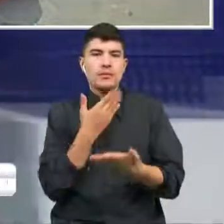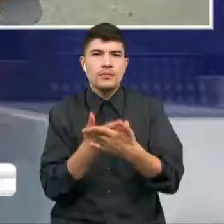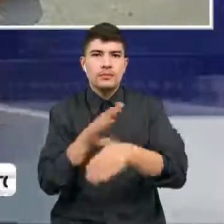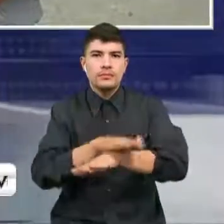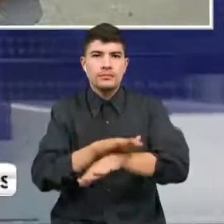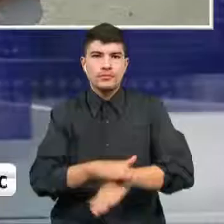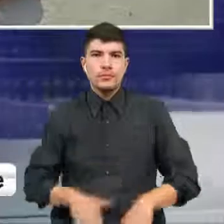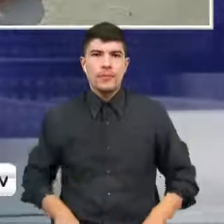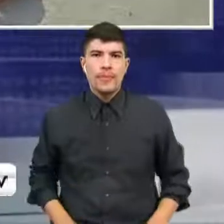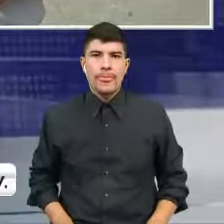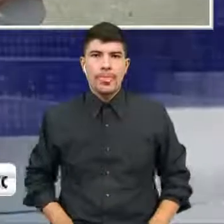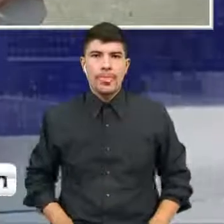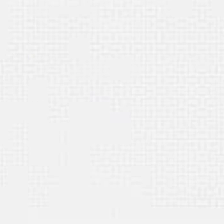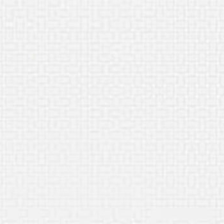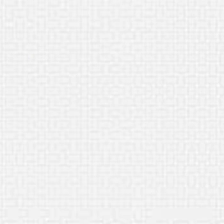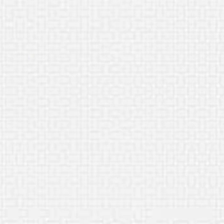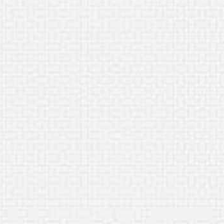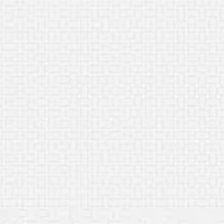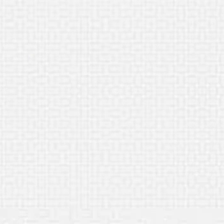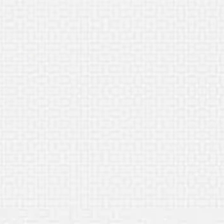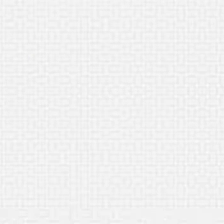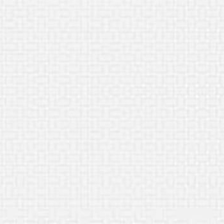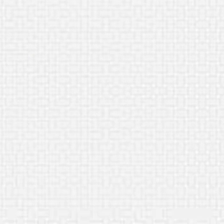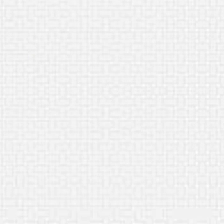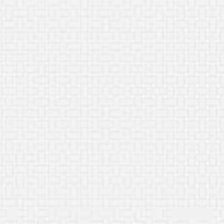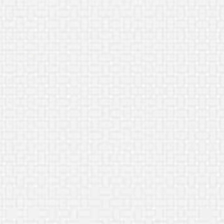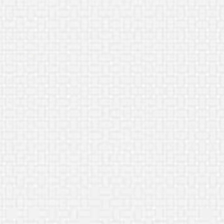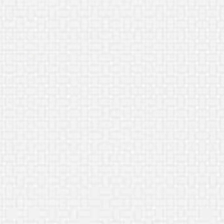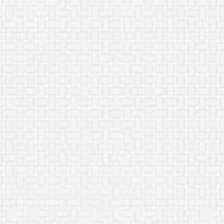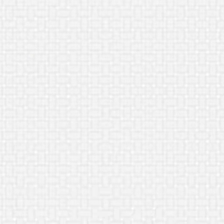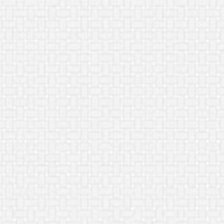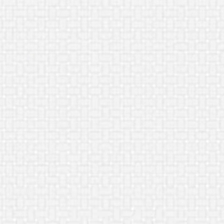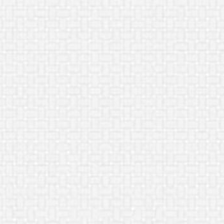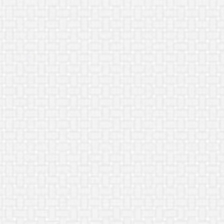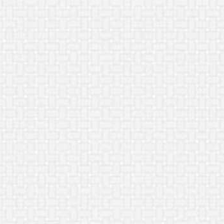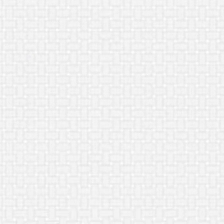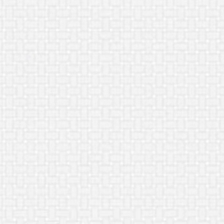noticiosos del gran santander muy buenas tardes ganando poco